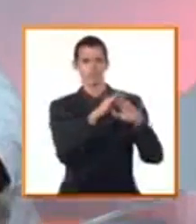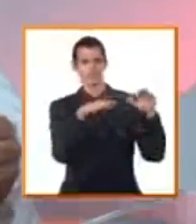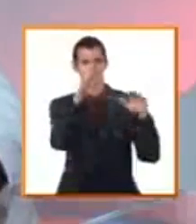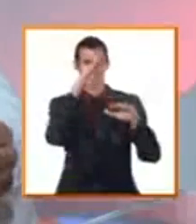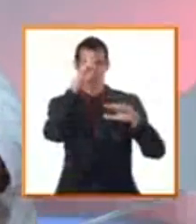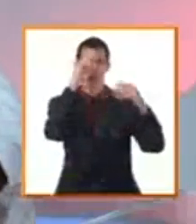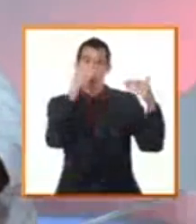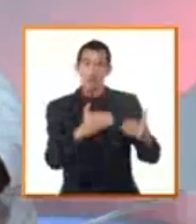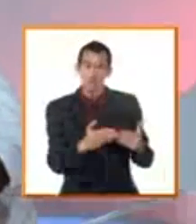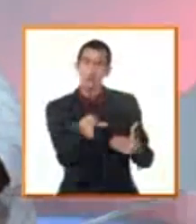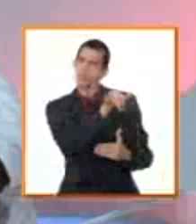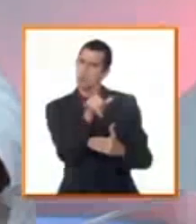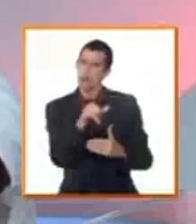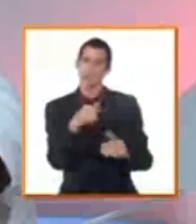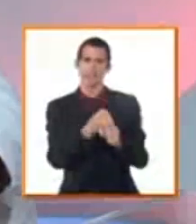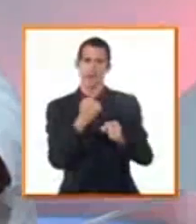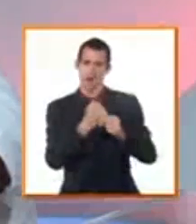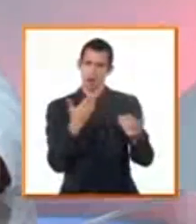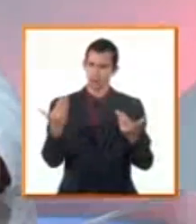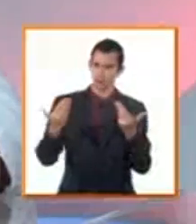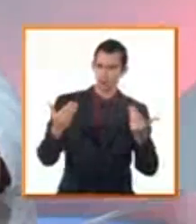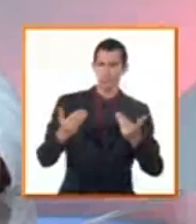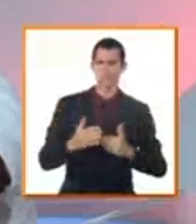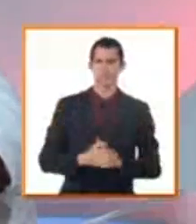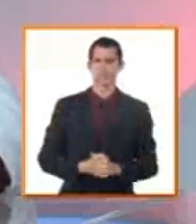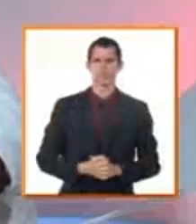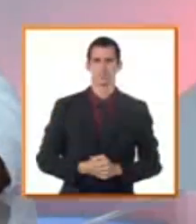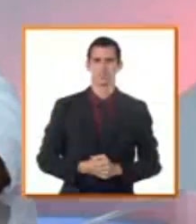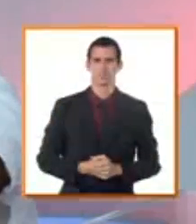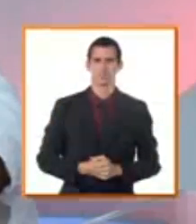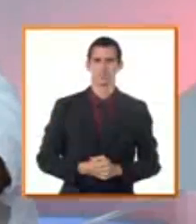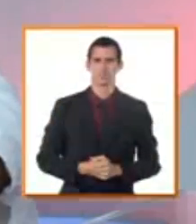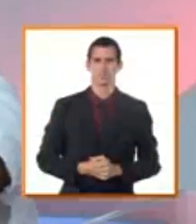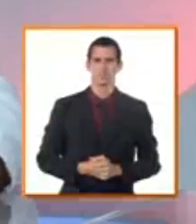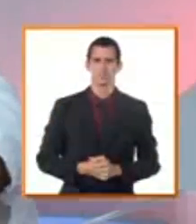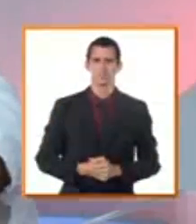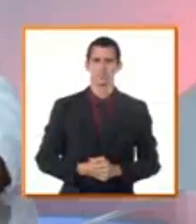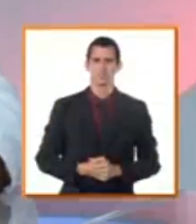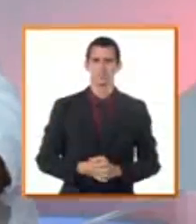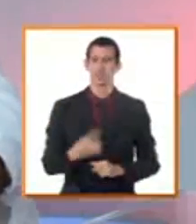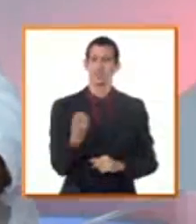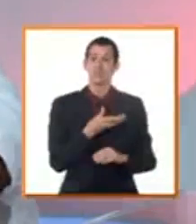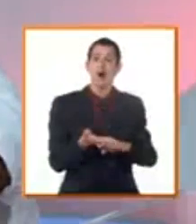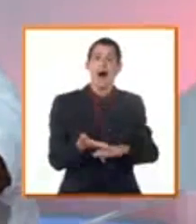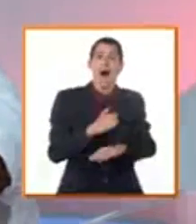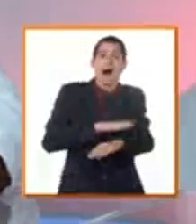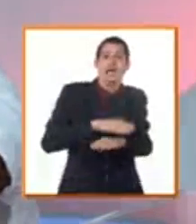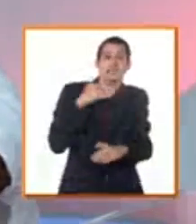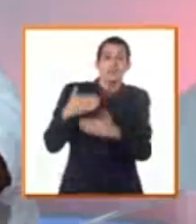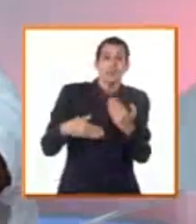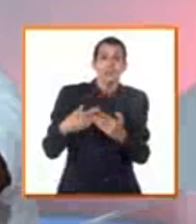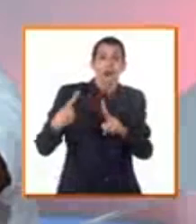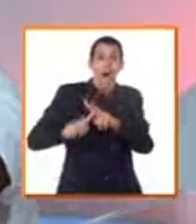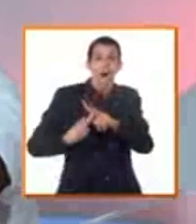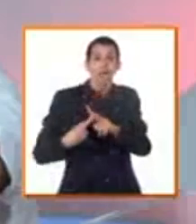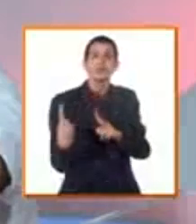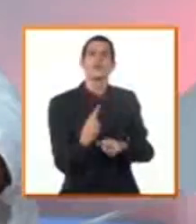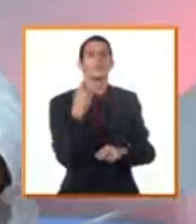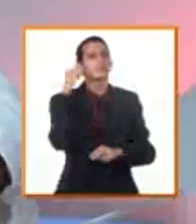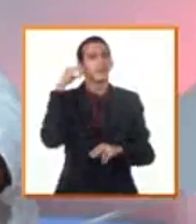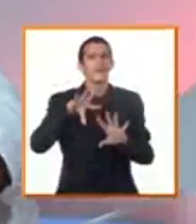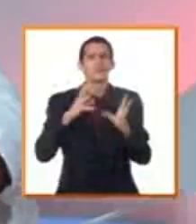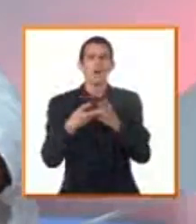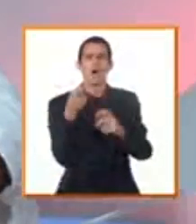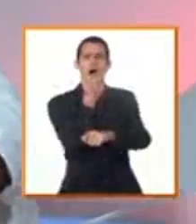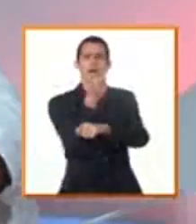su rango de competencias, tenemos un grupo de medidas diseñadas también desde el punto de vista preventivo y de enfrentamiento a las drogas. Y un elemento que a veces hablamos